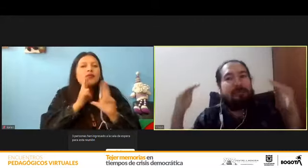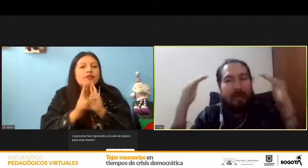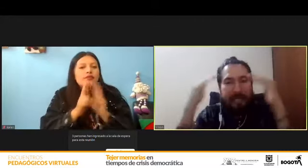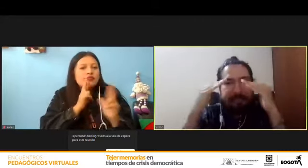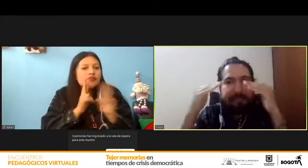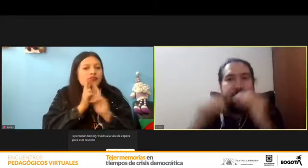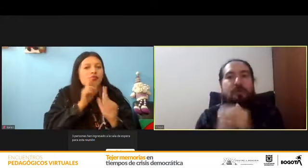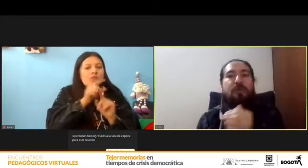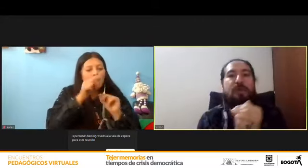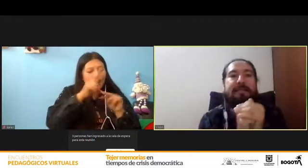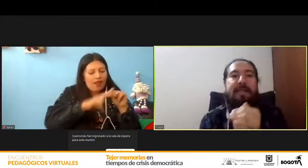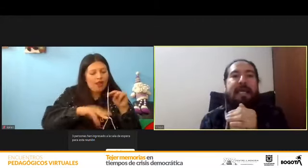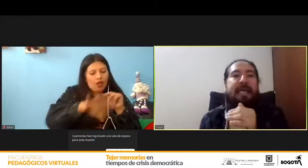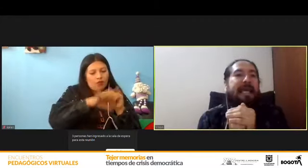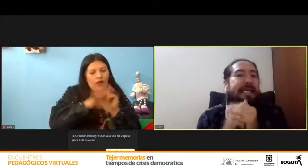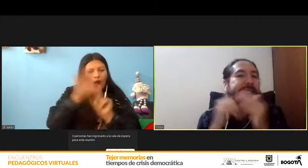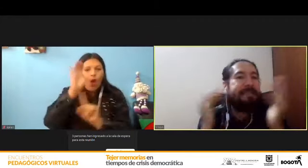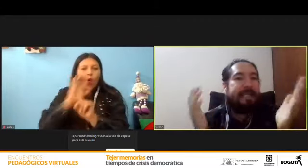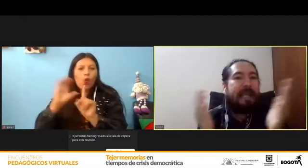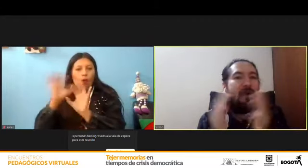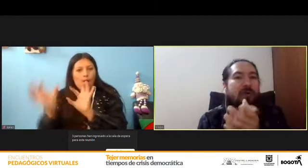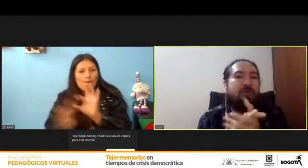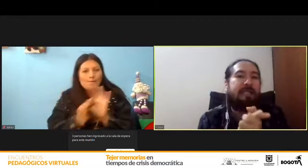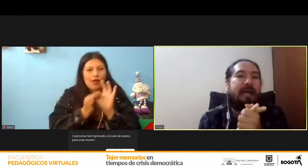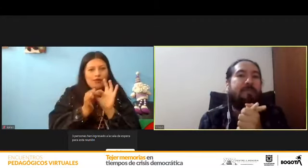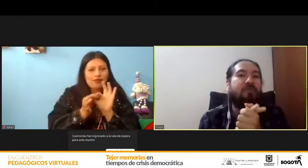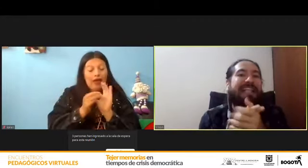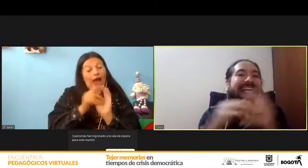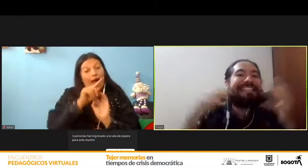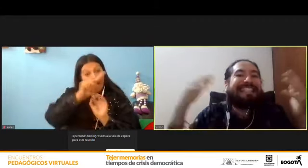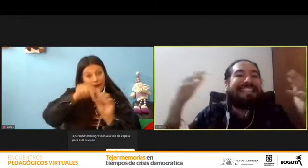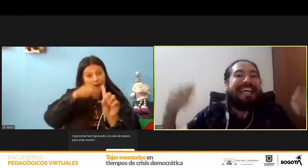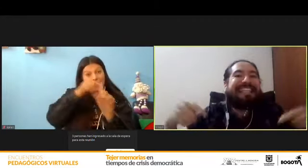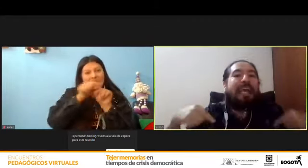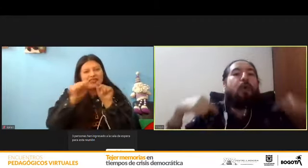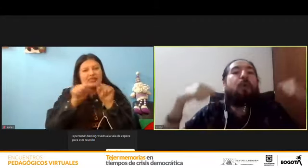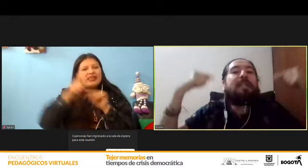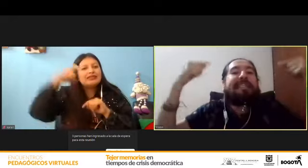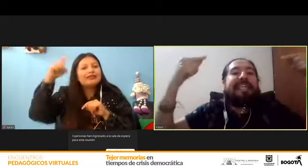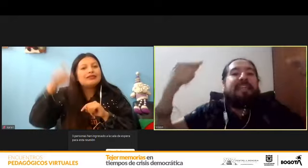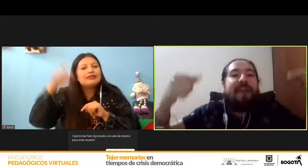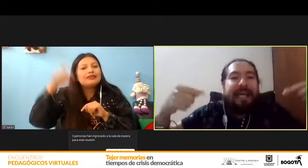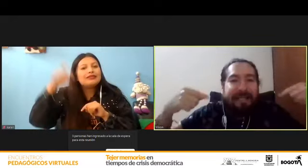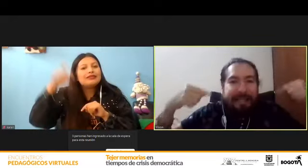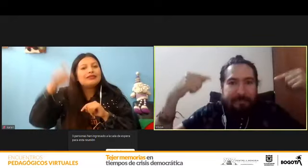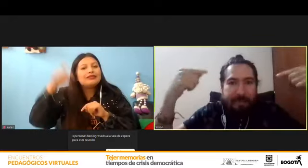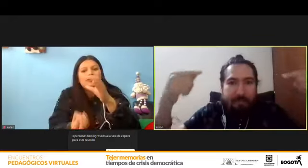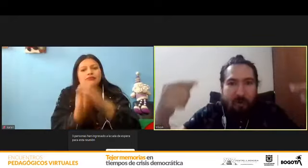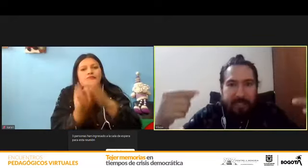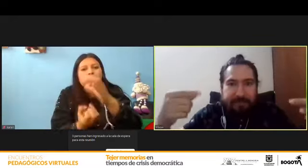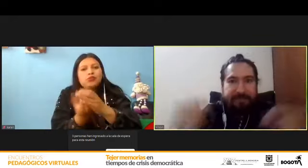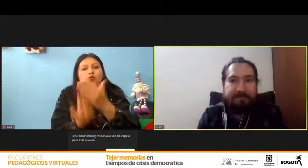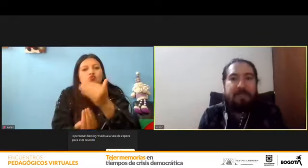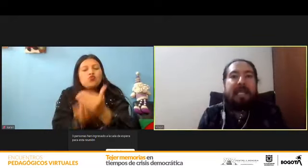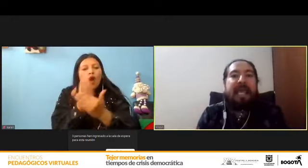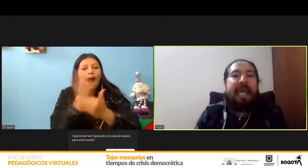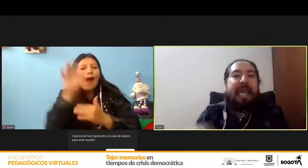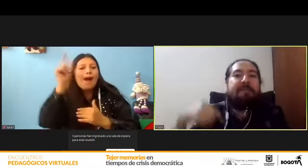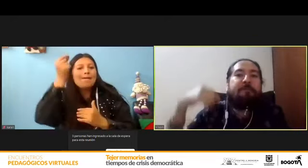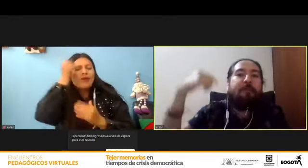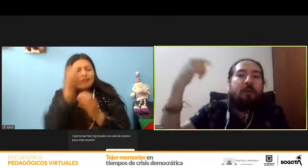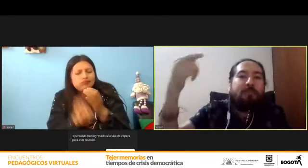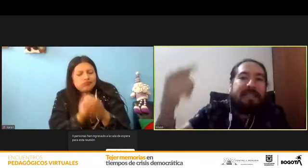las naturalezas y culturas. Y se señaló, digamos, la necesidad de cultivar las memorias